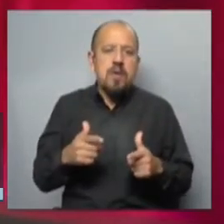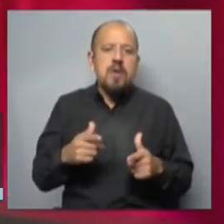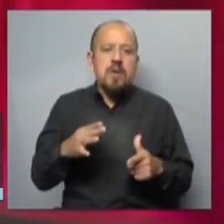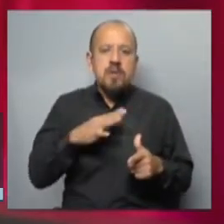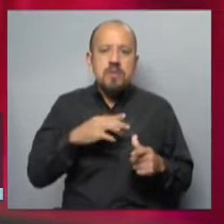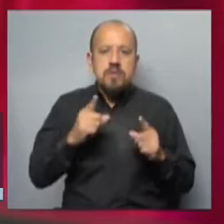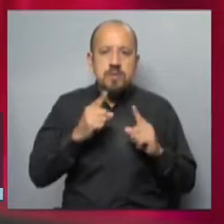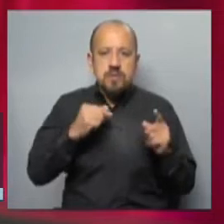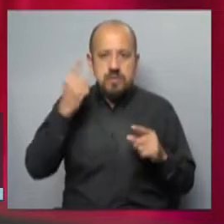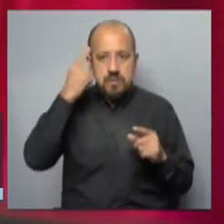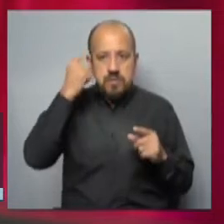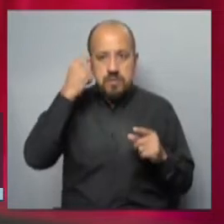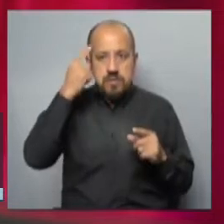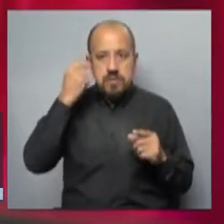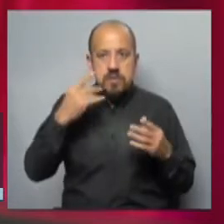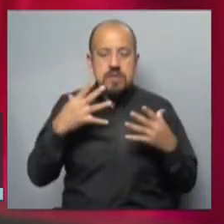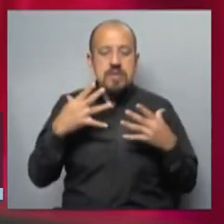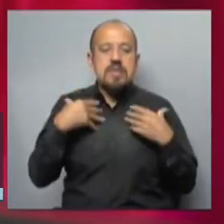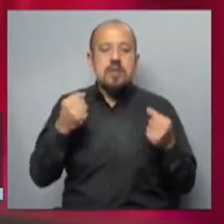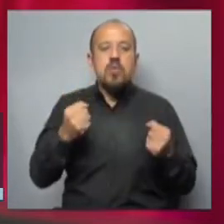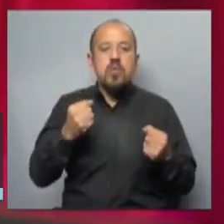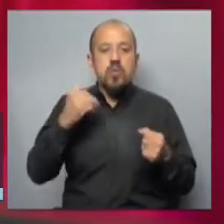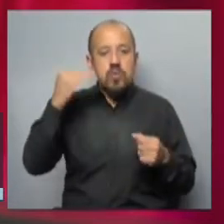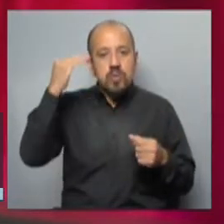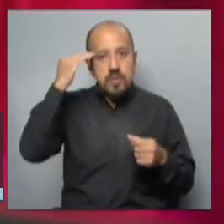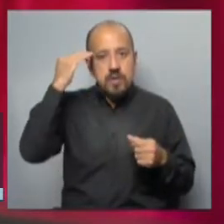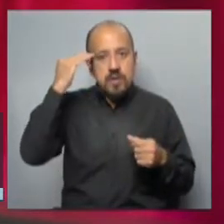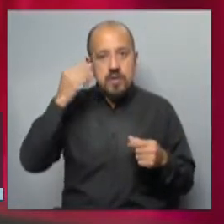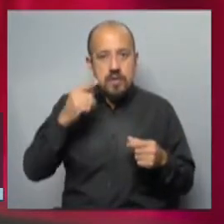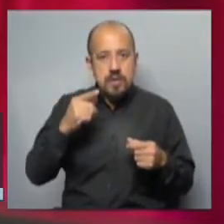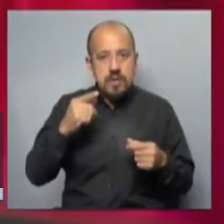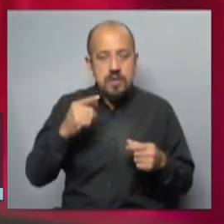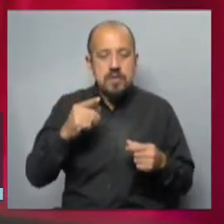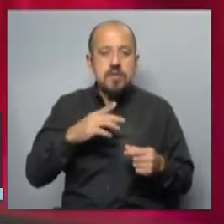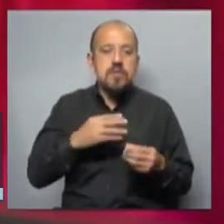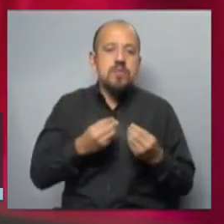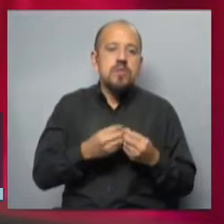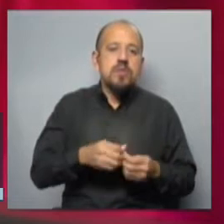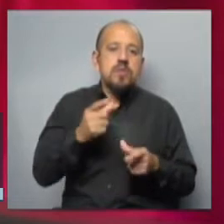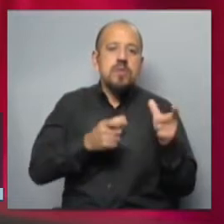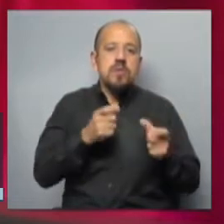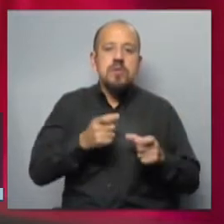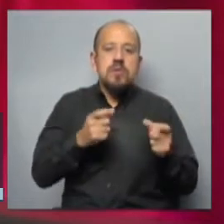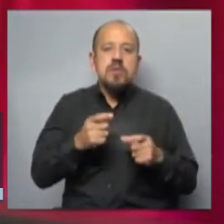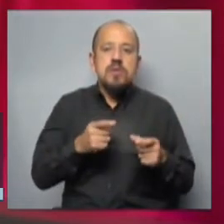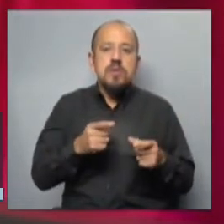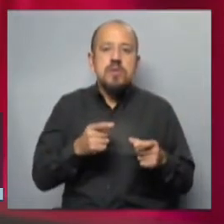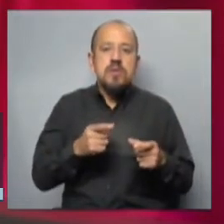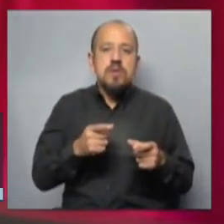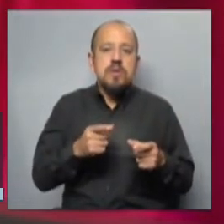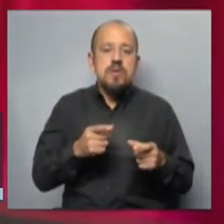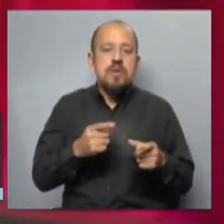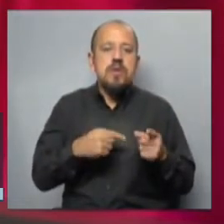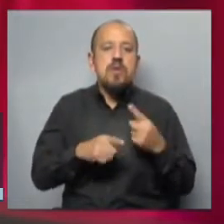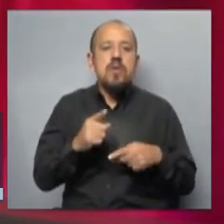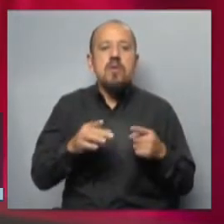algunas experiencias y en el área de salud mental donde varias personas conviven en un espacio y que viene